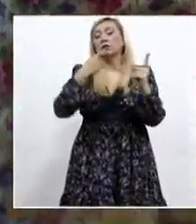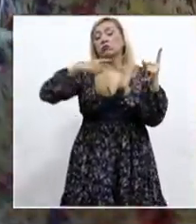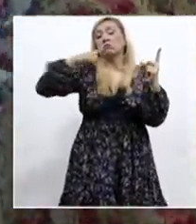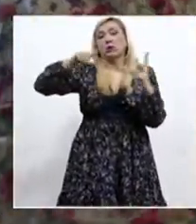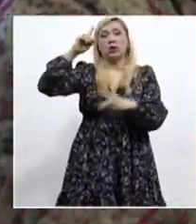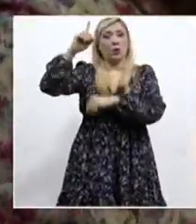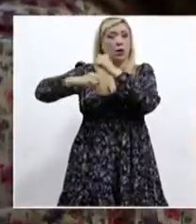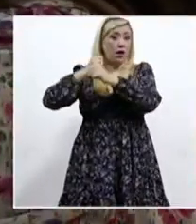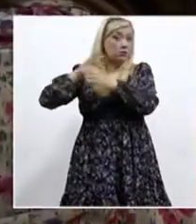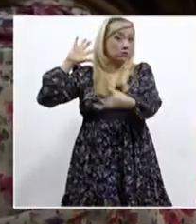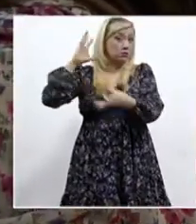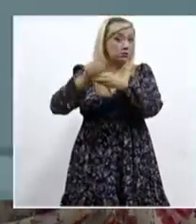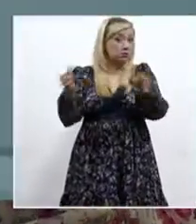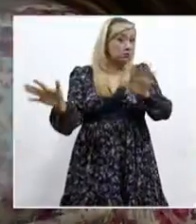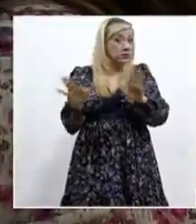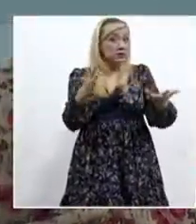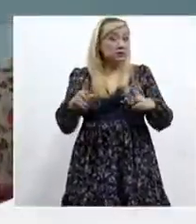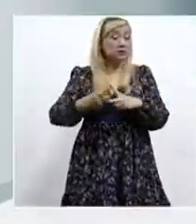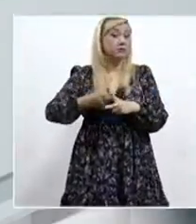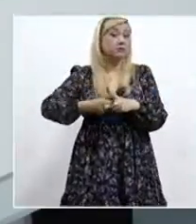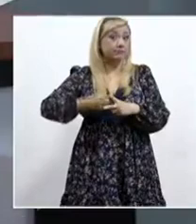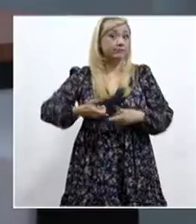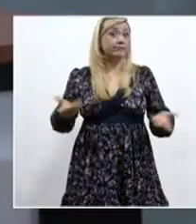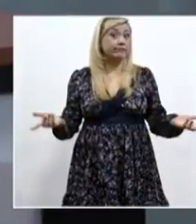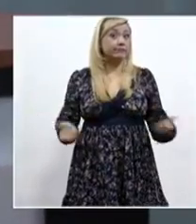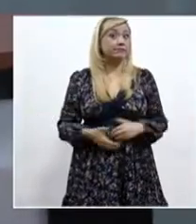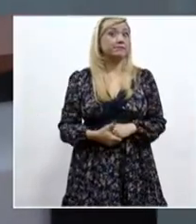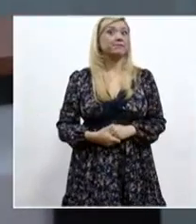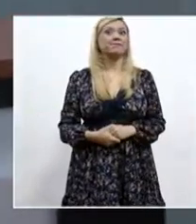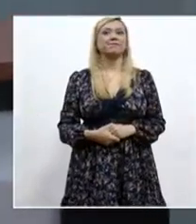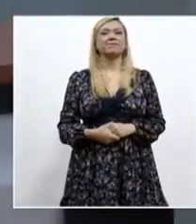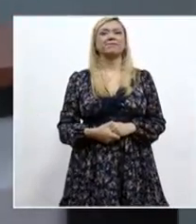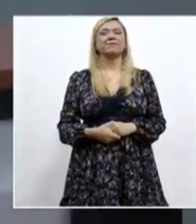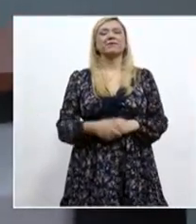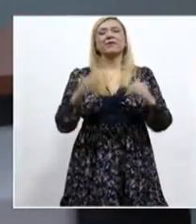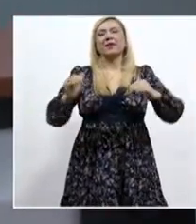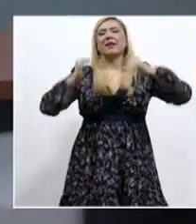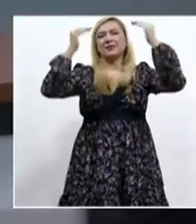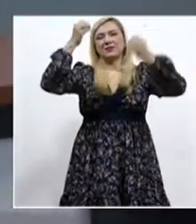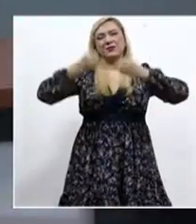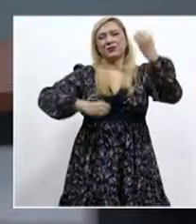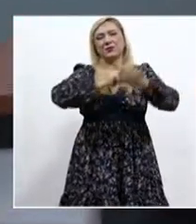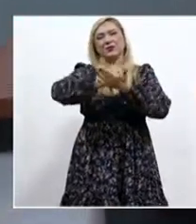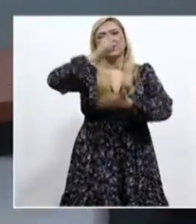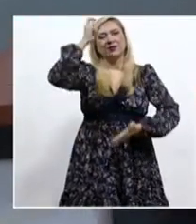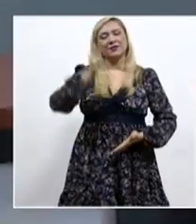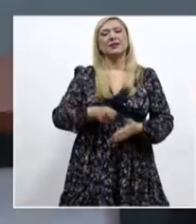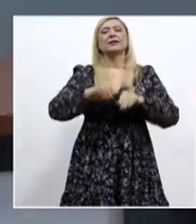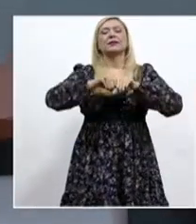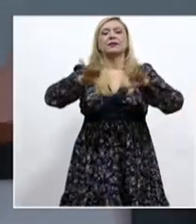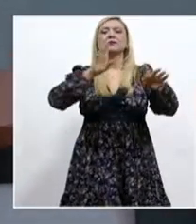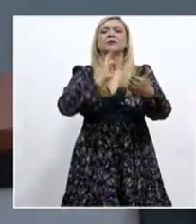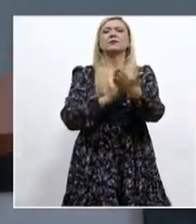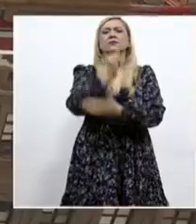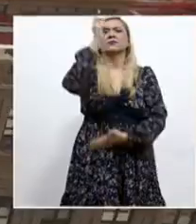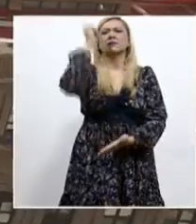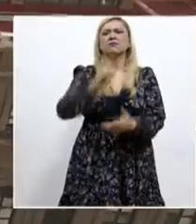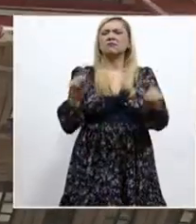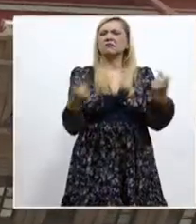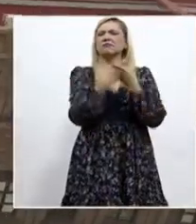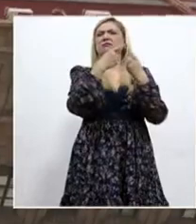que equivale al 0.26% del PIB, pero es inferior al gasto ejercido en 2018. Además, equivale